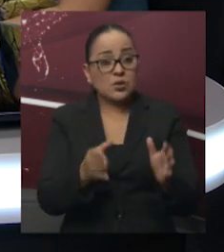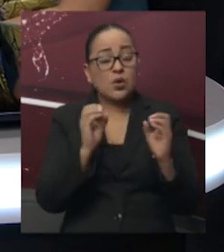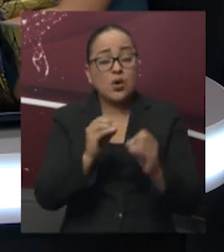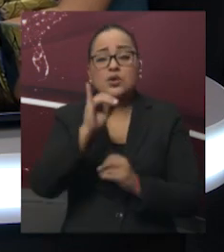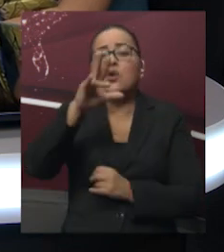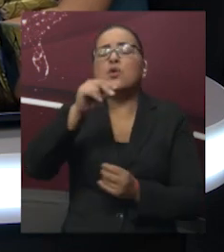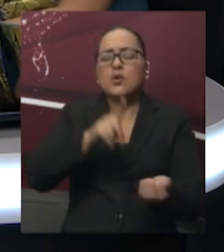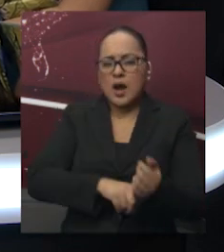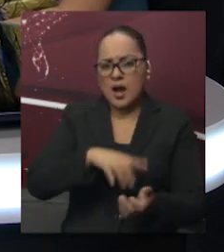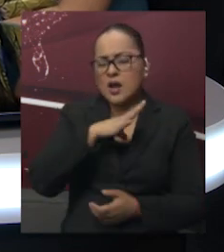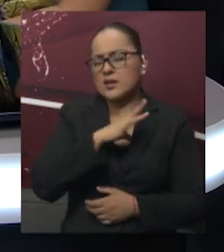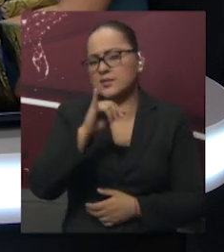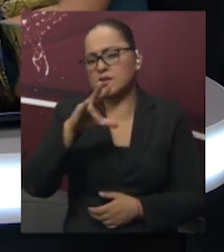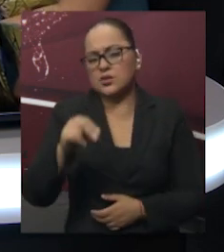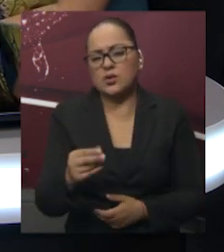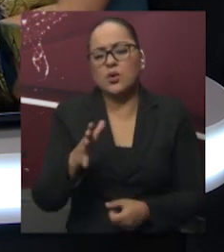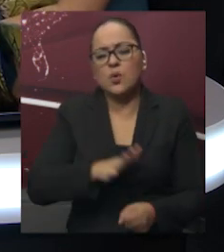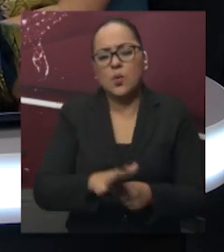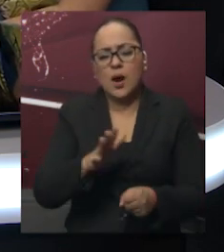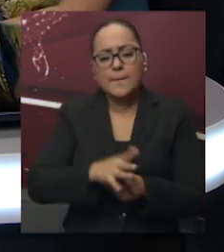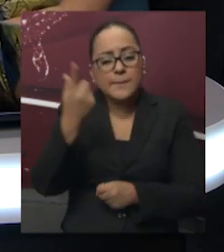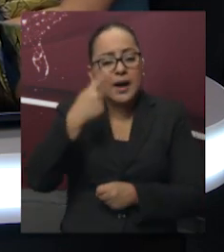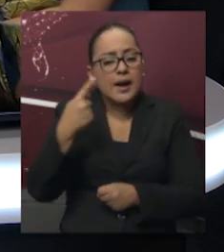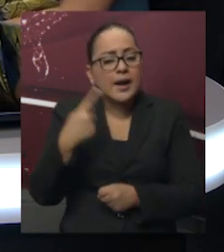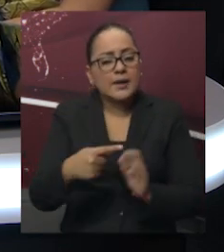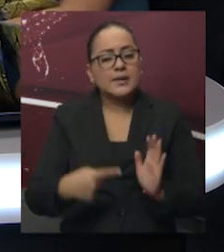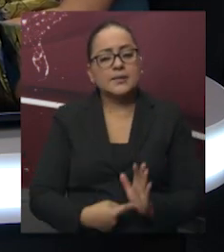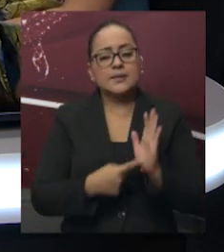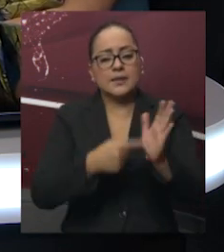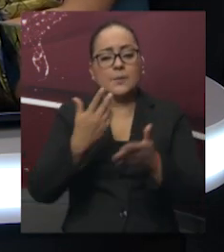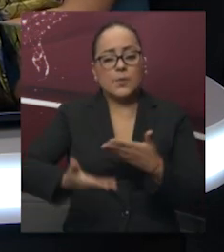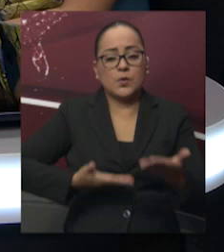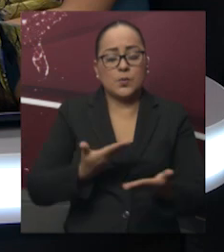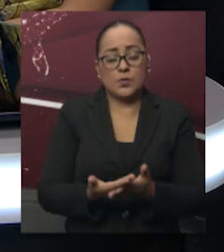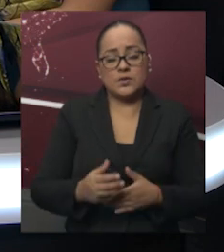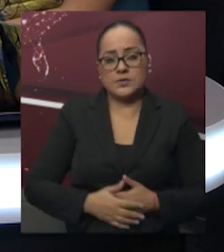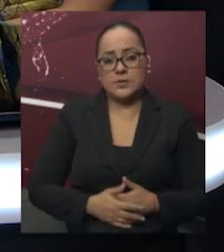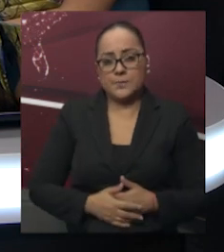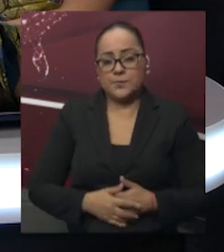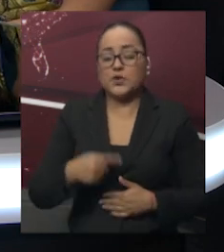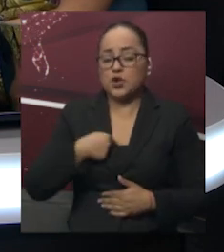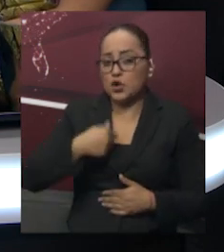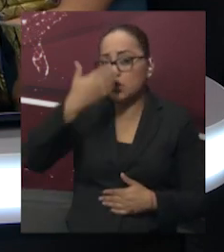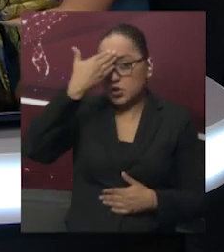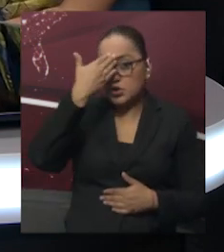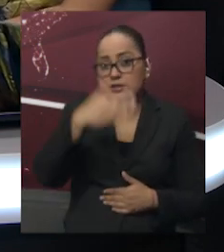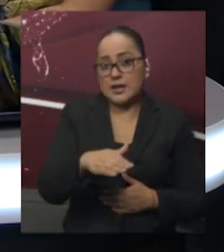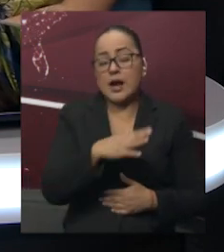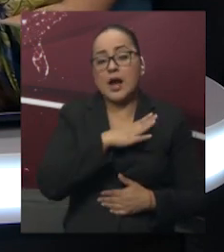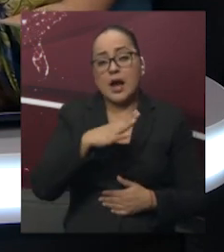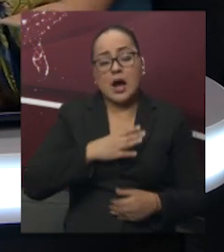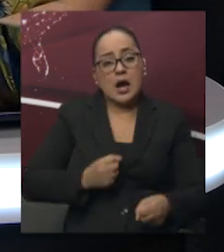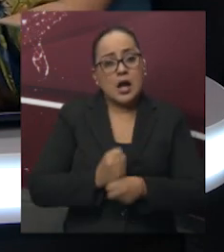existen. ¿Cuál fue el espíritu de que presentara esta propuesta? Mira, estoy consciente de que la